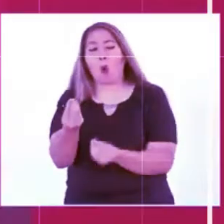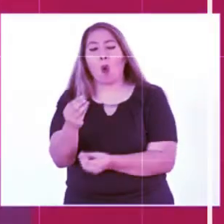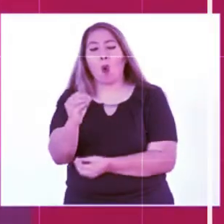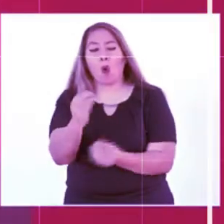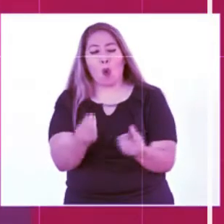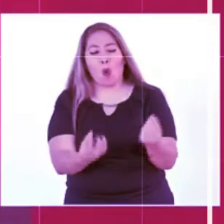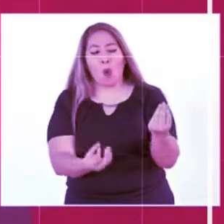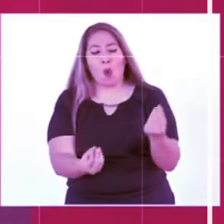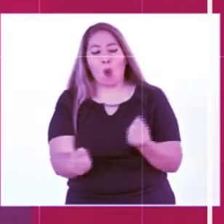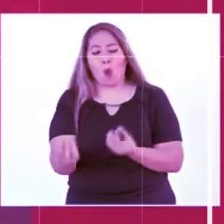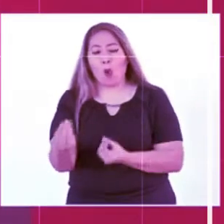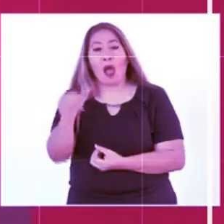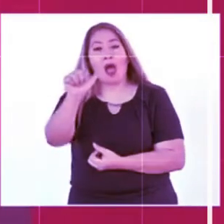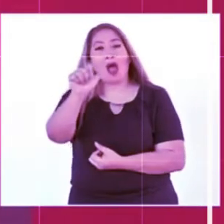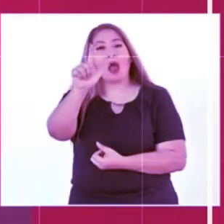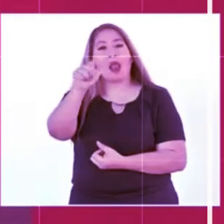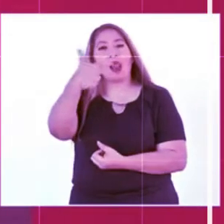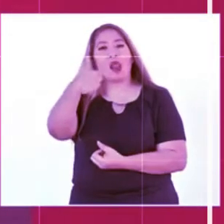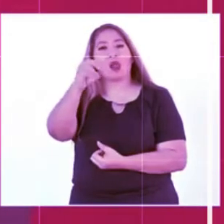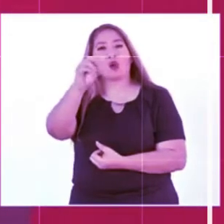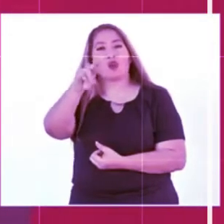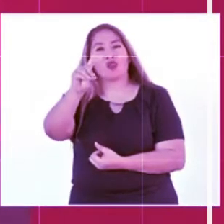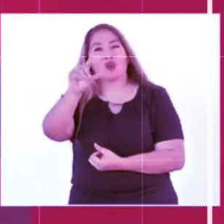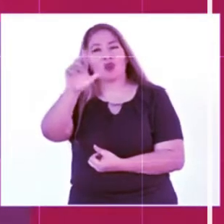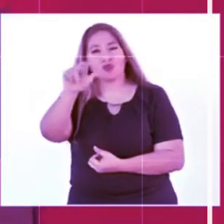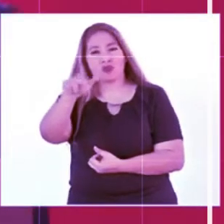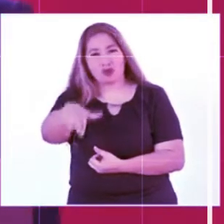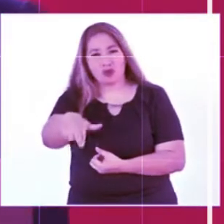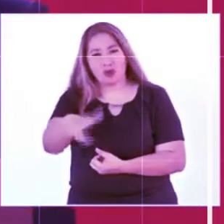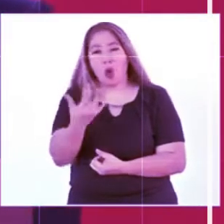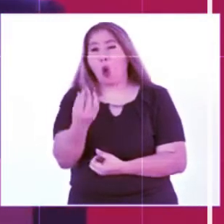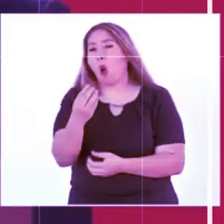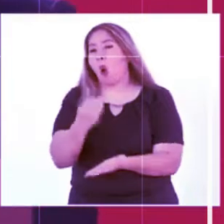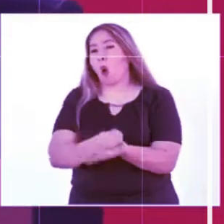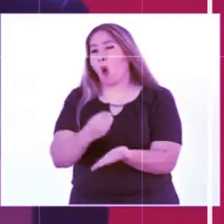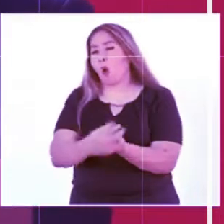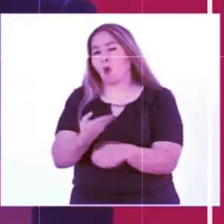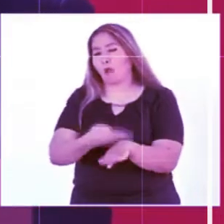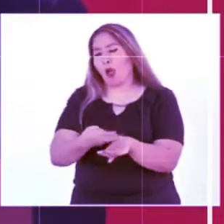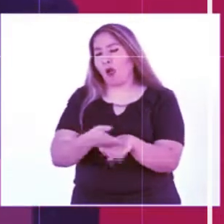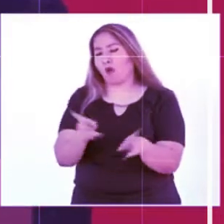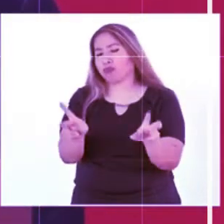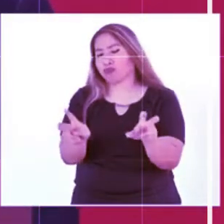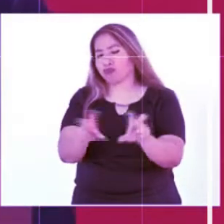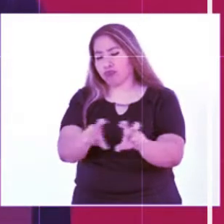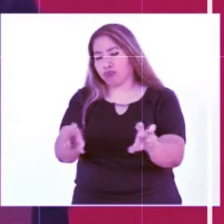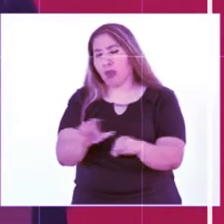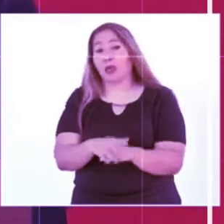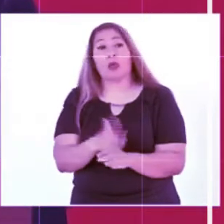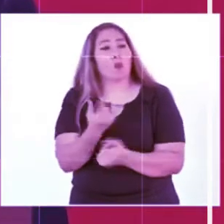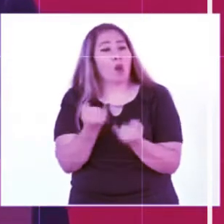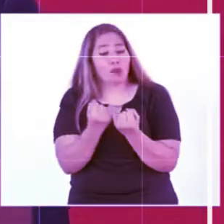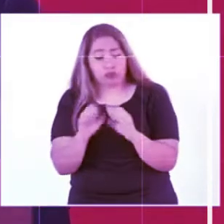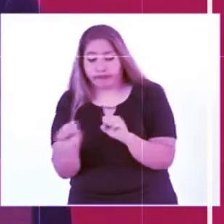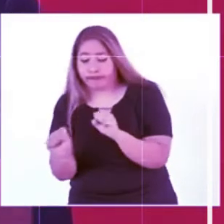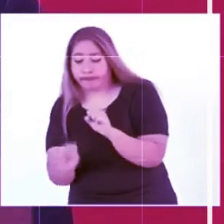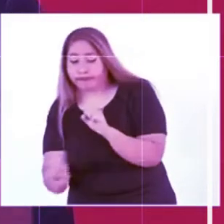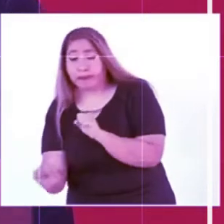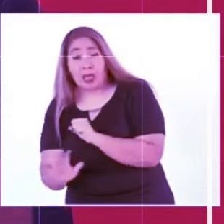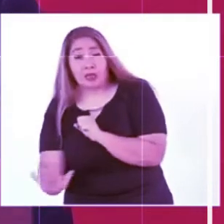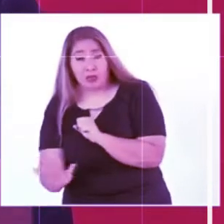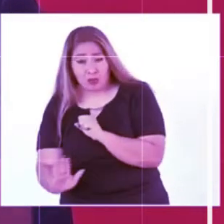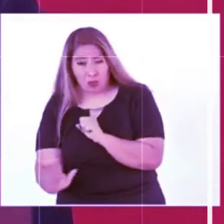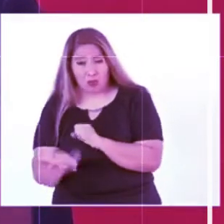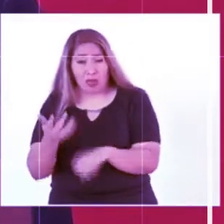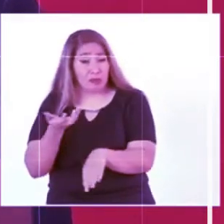el llamado oro blanco, en cuyo cultivo, al igual que en el sur de Estados